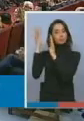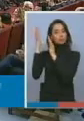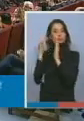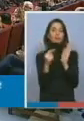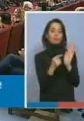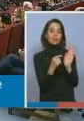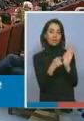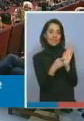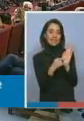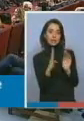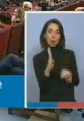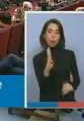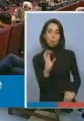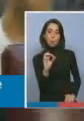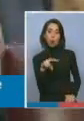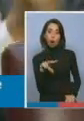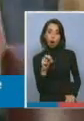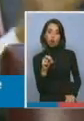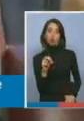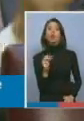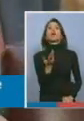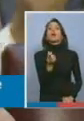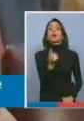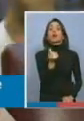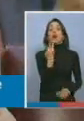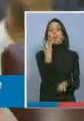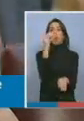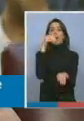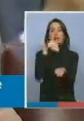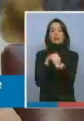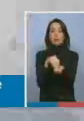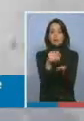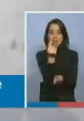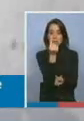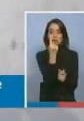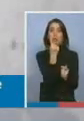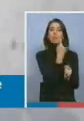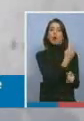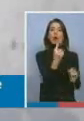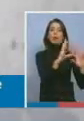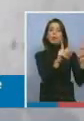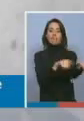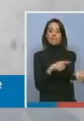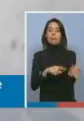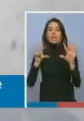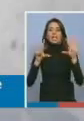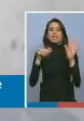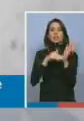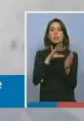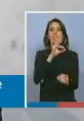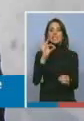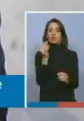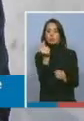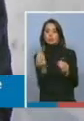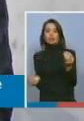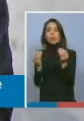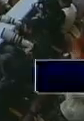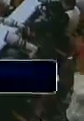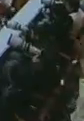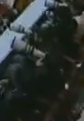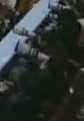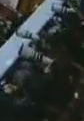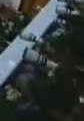Este bono será de 40.000 pesos por familia y 7.500 pesos adicionales por